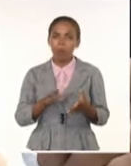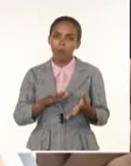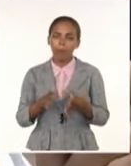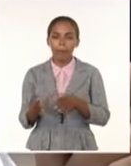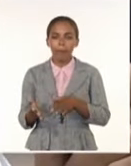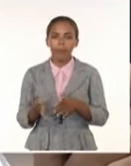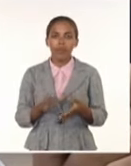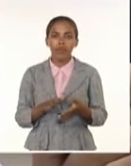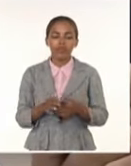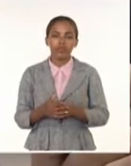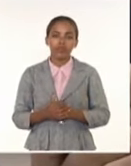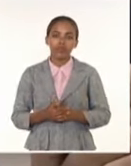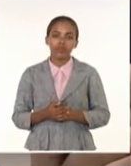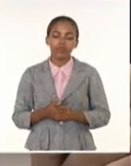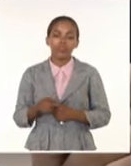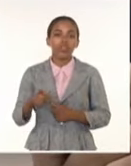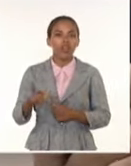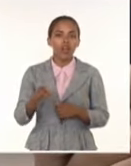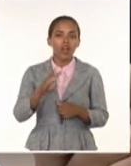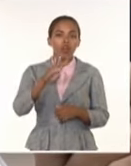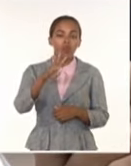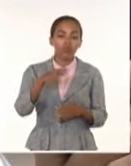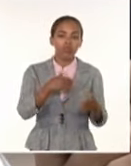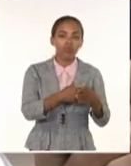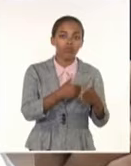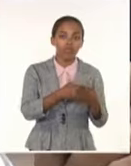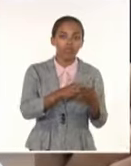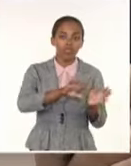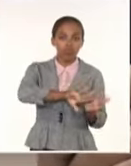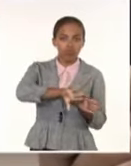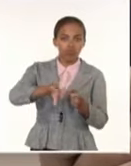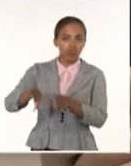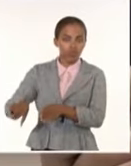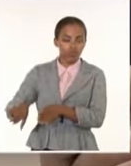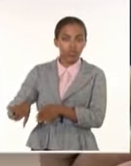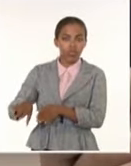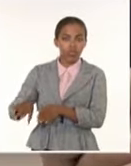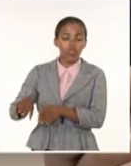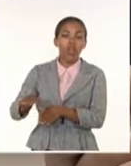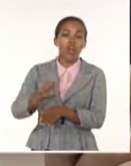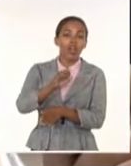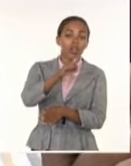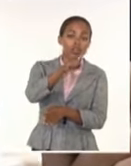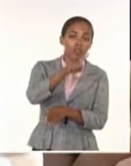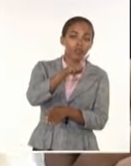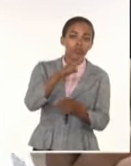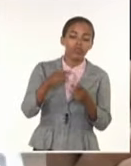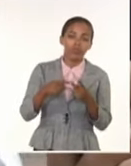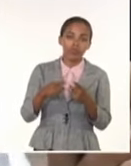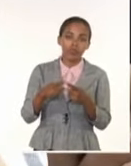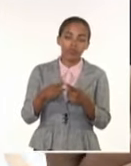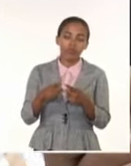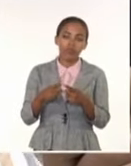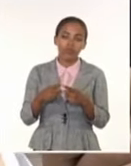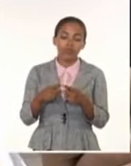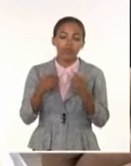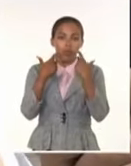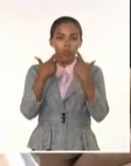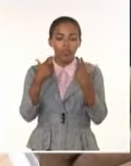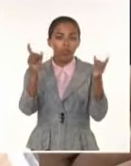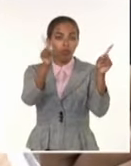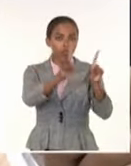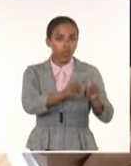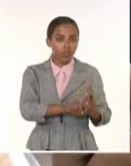tenemos 4 centrales fuera del sistema. De ella, la unidad número 1 Efecto, de las importantes. Varadero, la